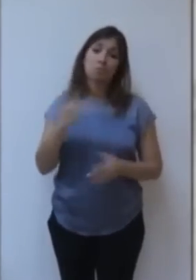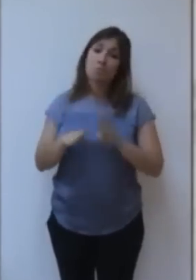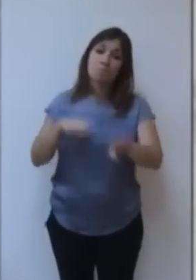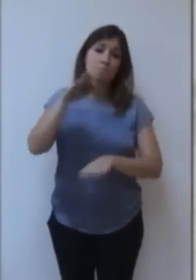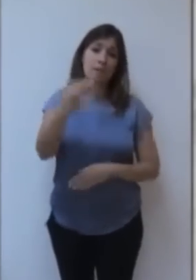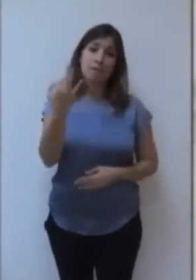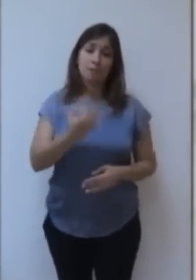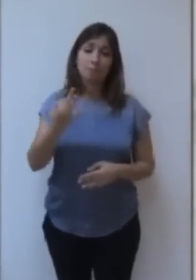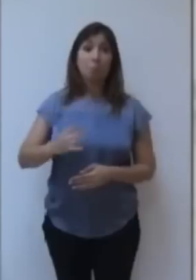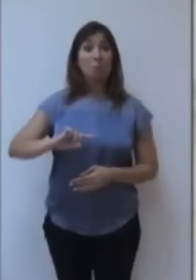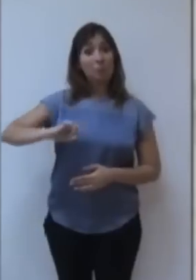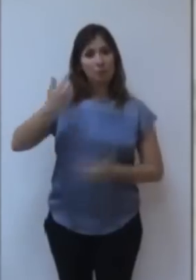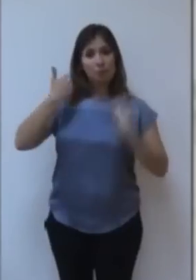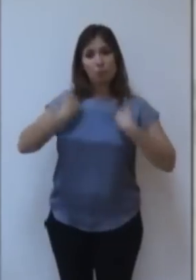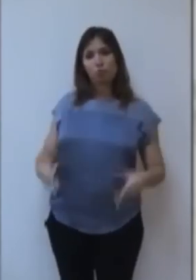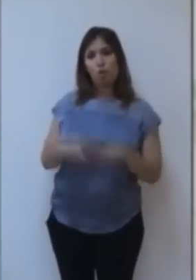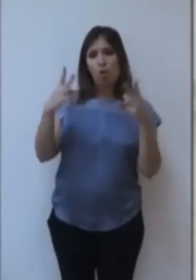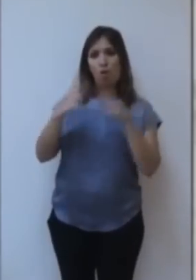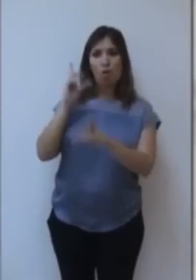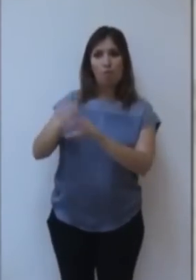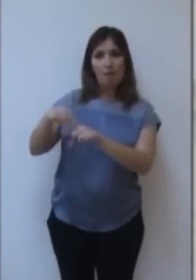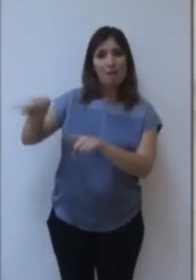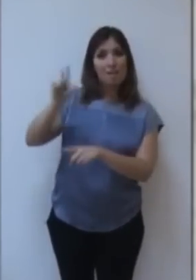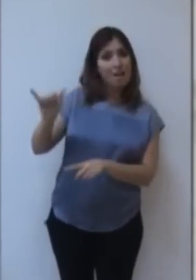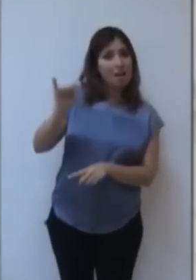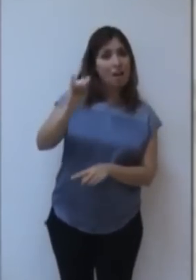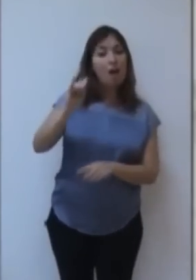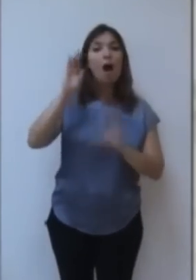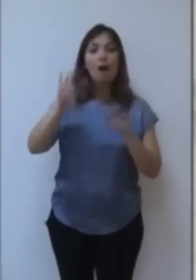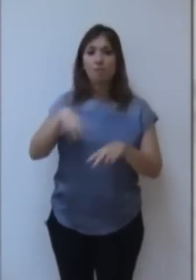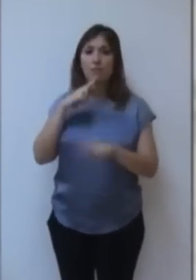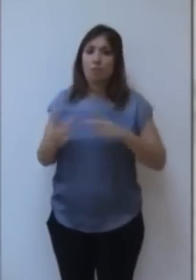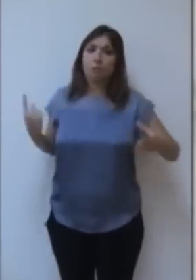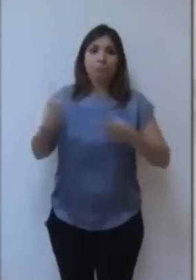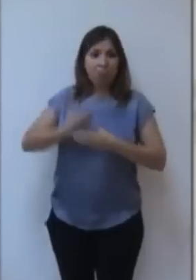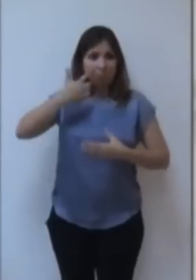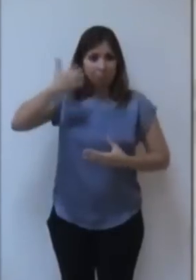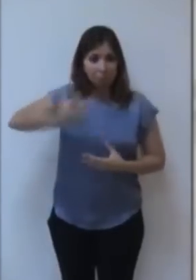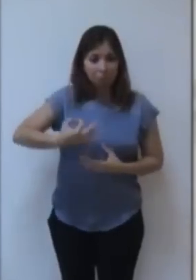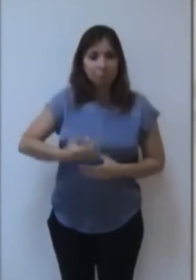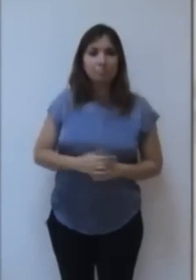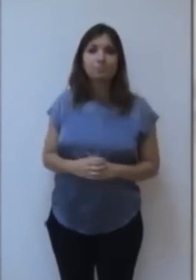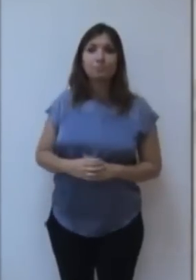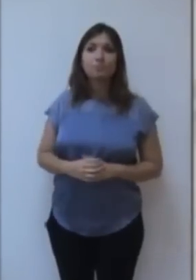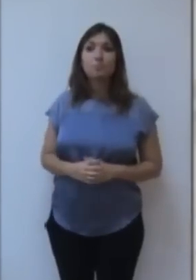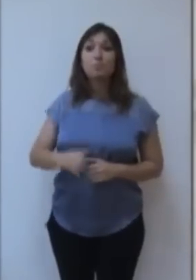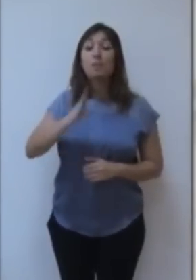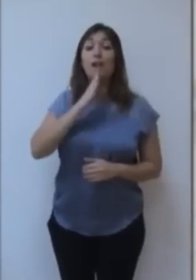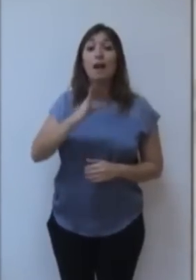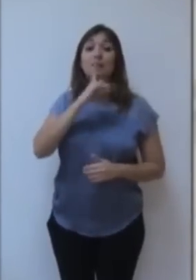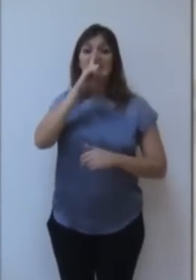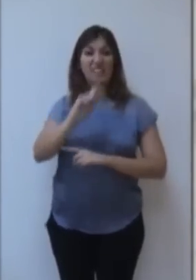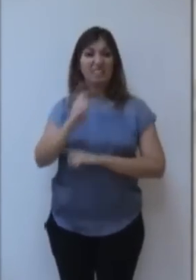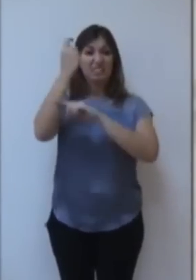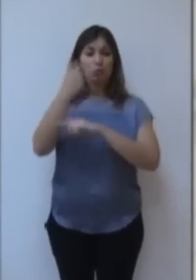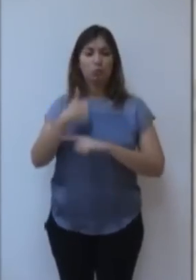paso primero a nivel social para que la inclusión se desarrolle más, ¿no? Como experiencias de éxito, yo creo que,